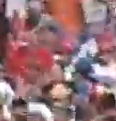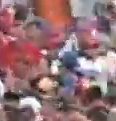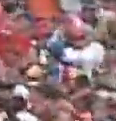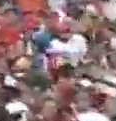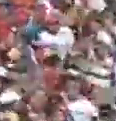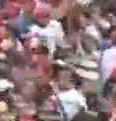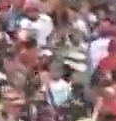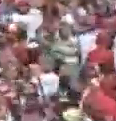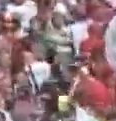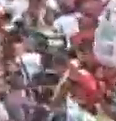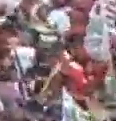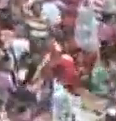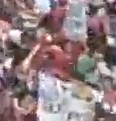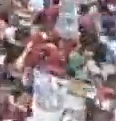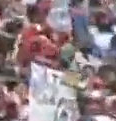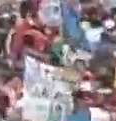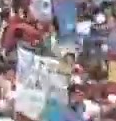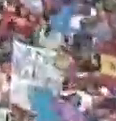presidente